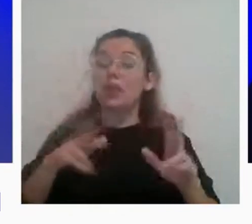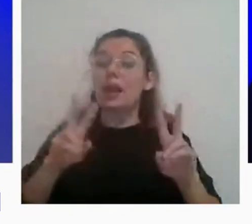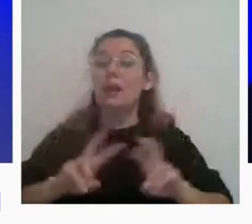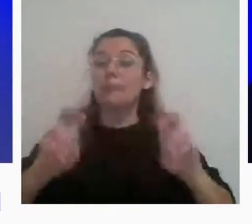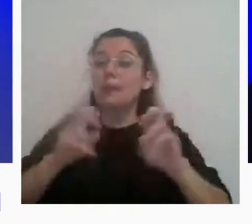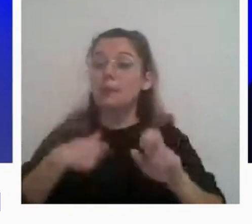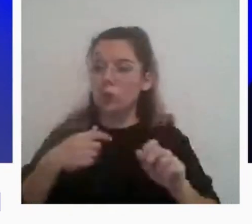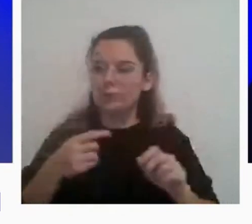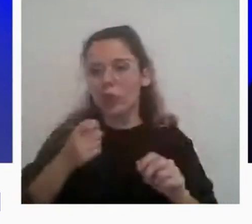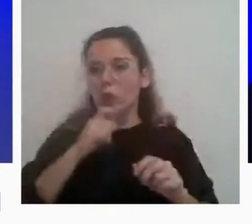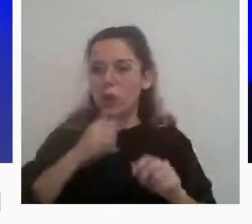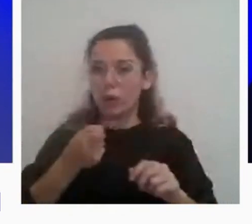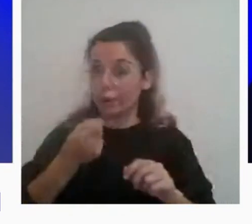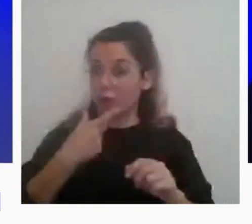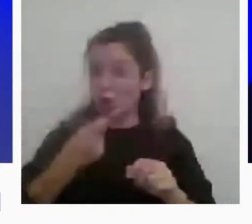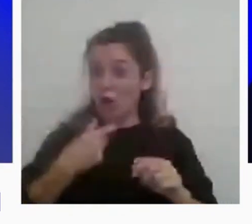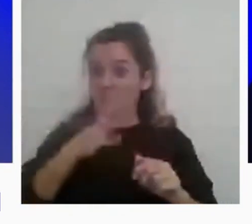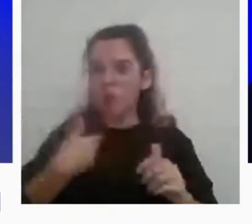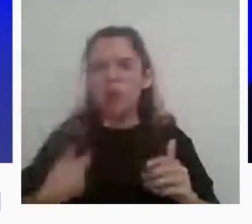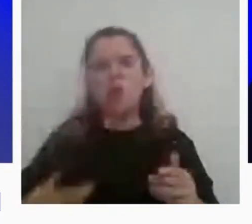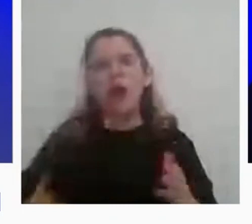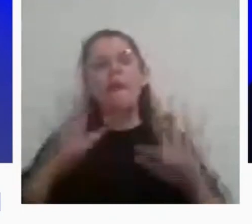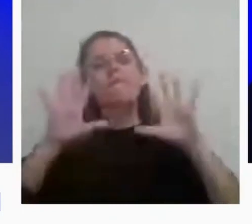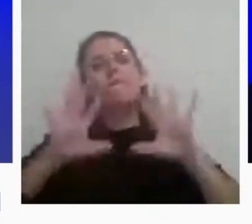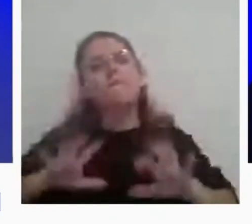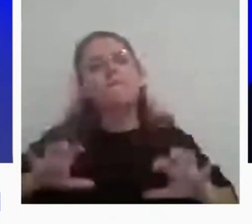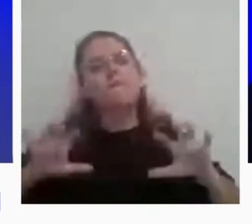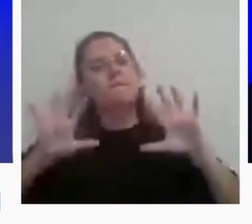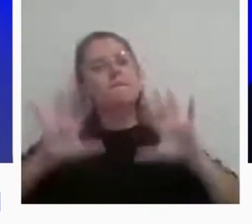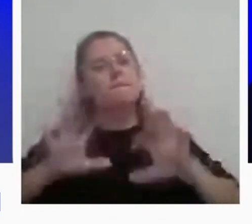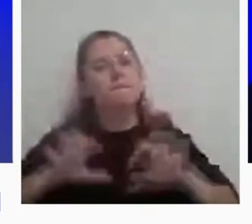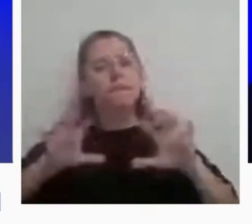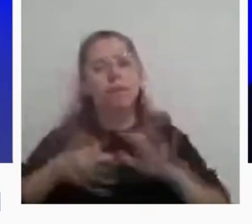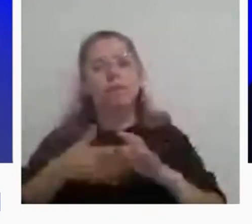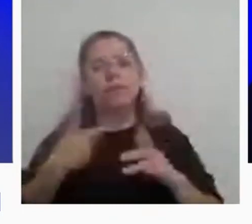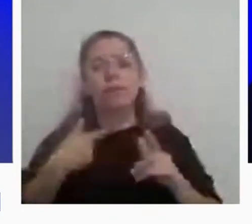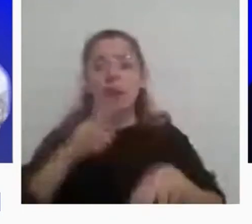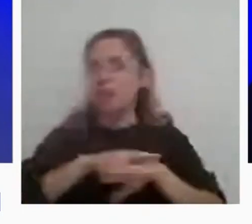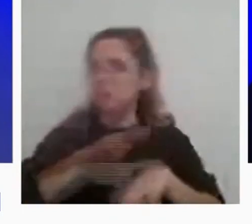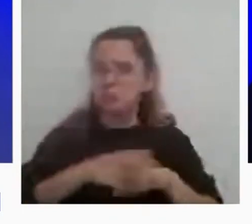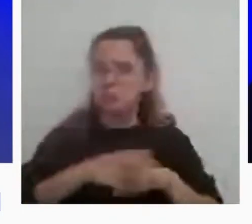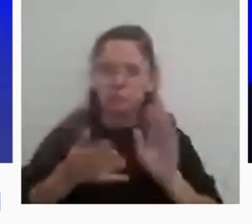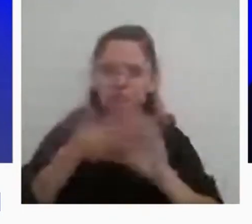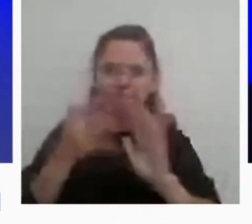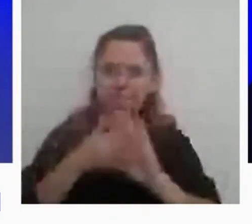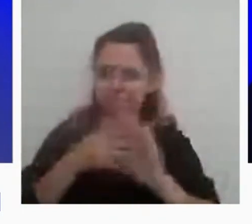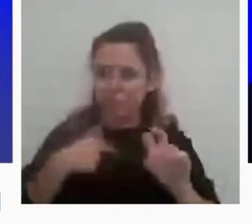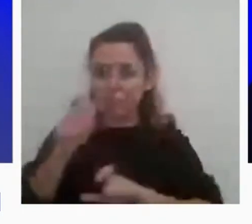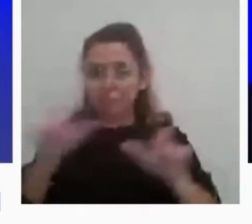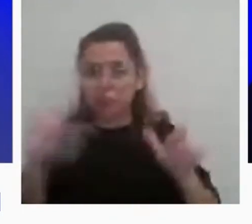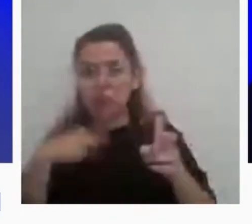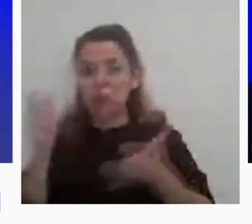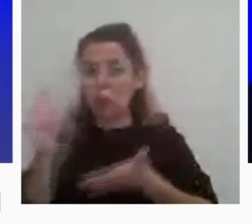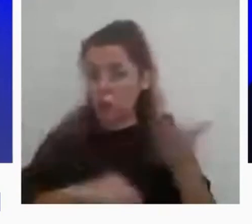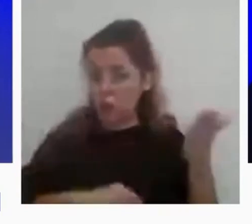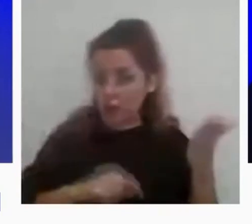muchísimo. Entonces, pero a un ritmo vertiginoso. Es decir, entonces, todas estas personas que contratamos, o que yo no le digo incluso que son